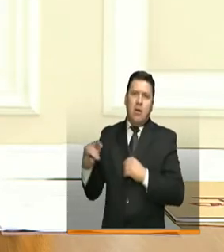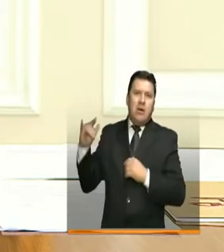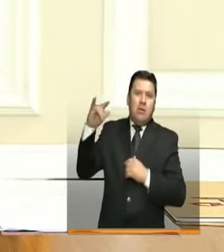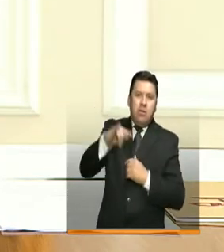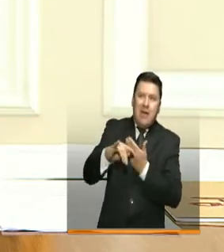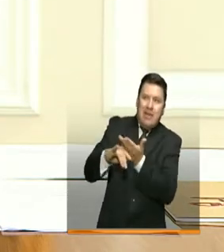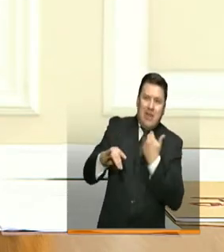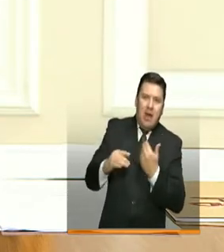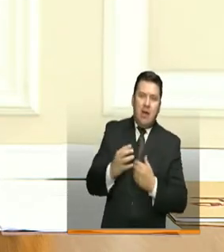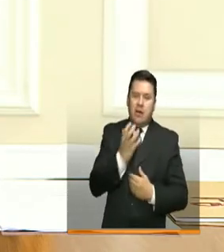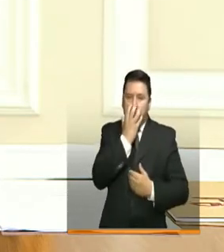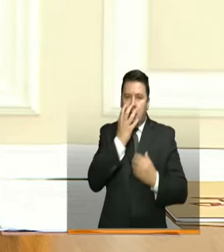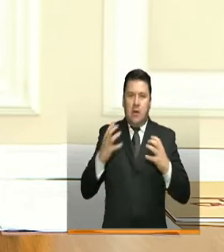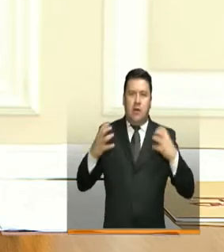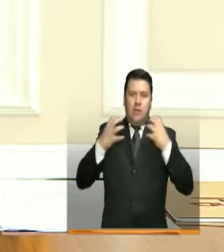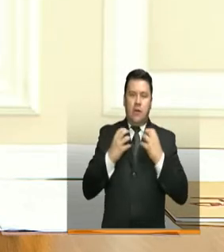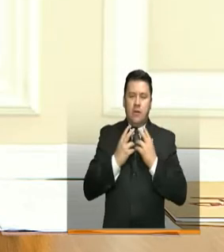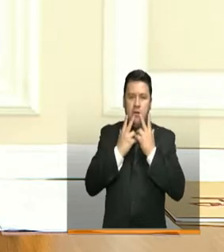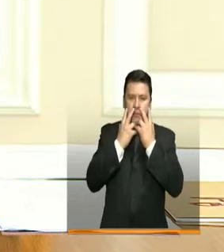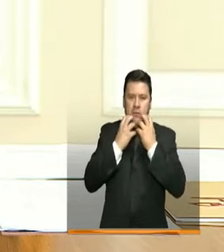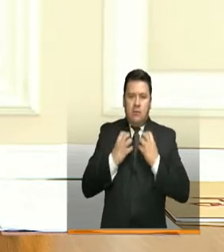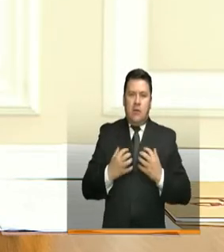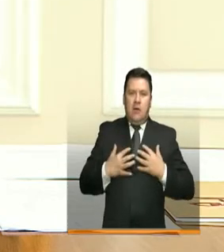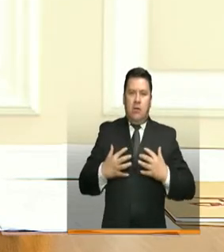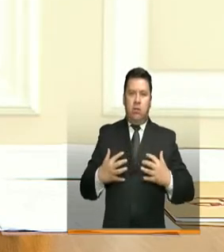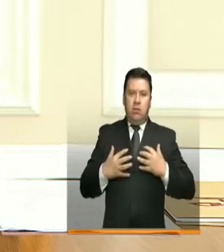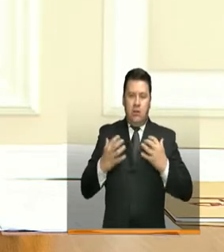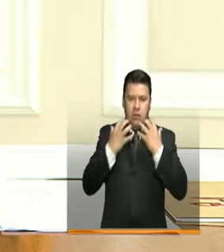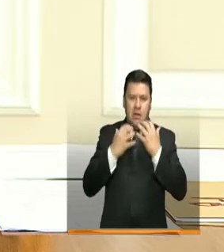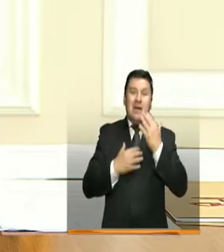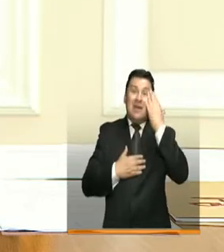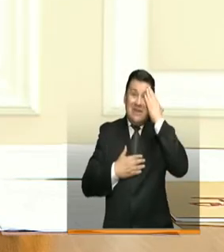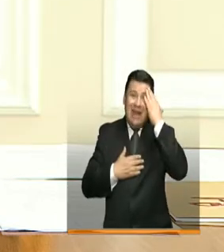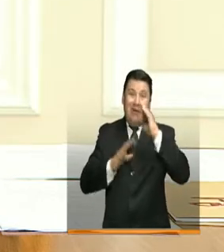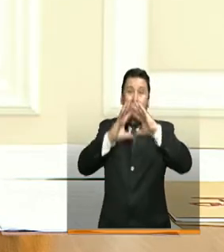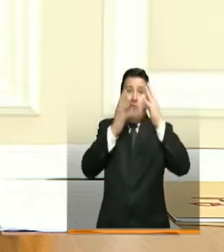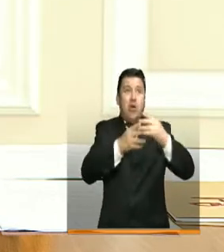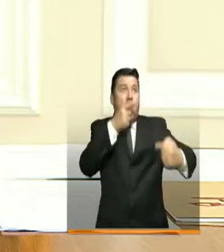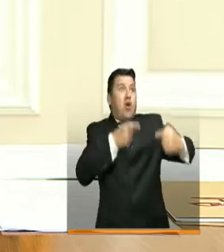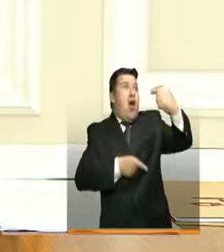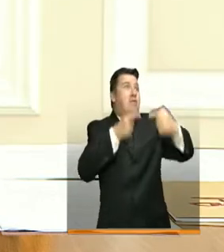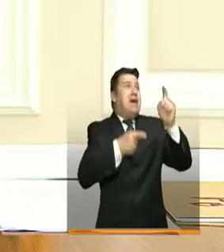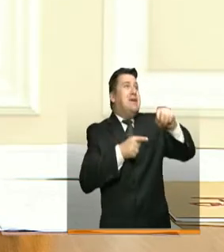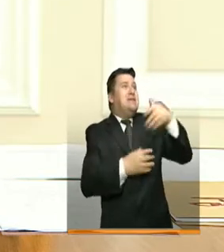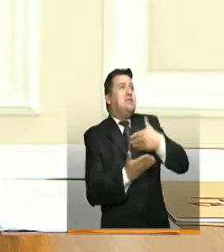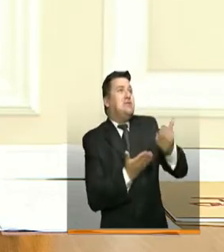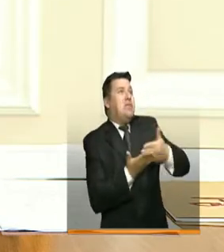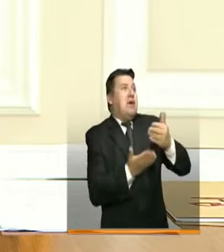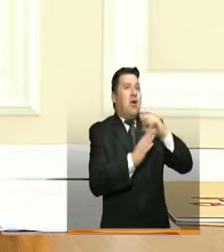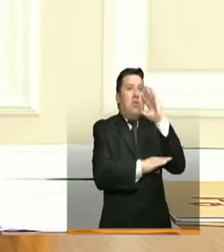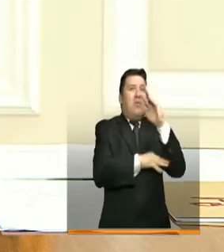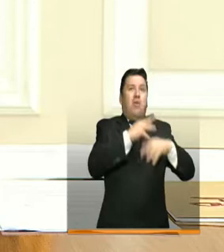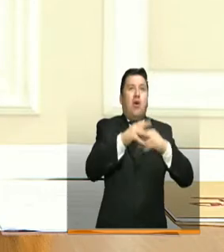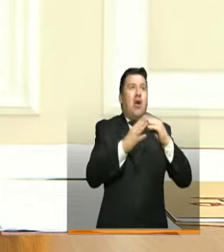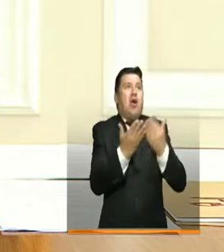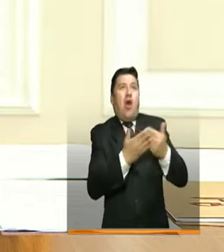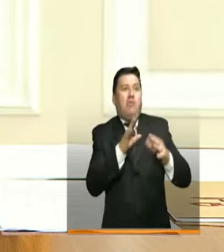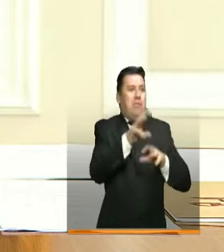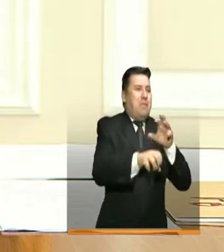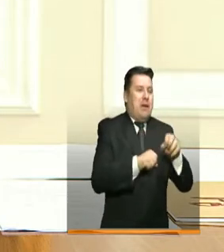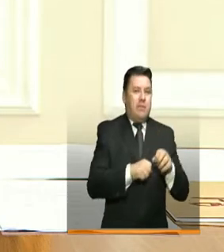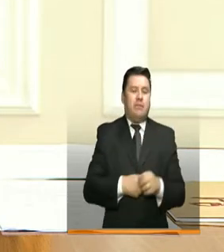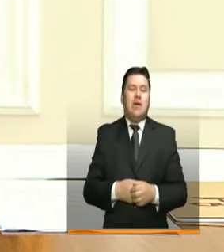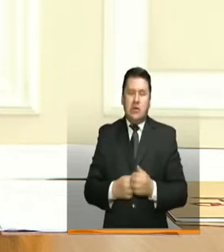respiradores, sabiendo que hoy en el mundo hay una gran competencia por ese tipo de herramientas médicas.